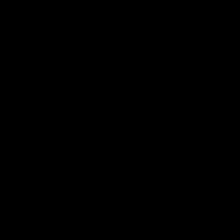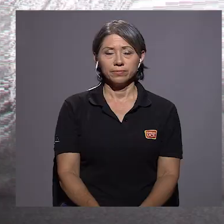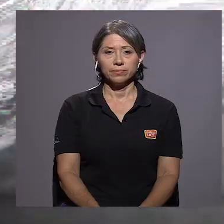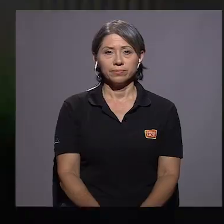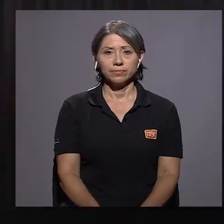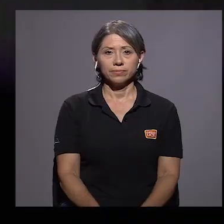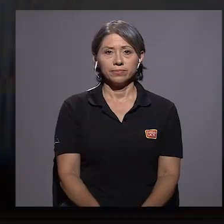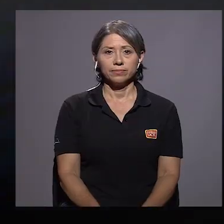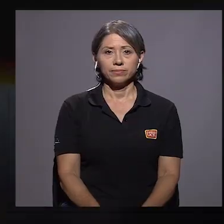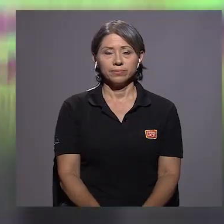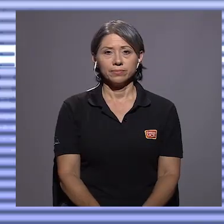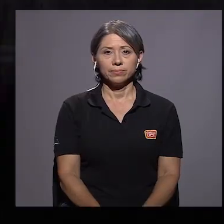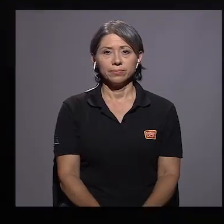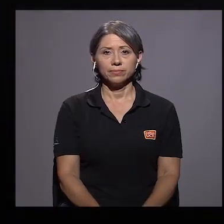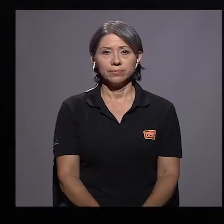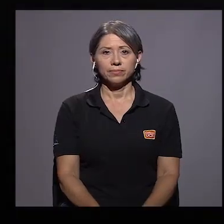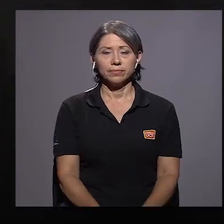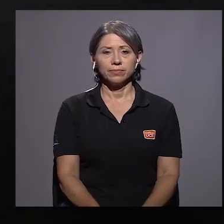Tómala.